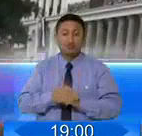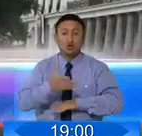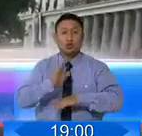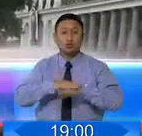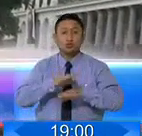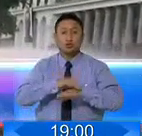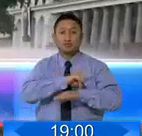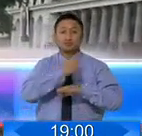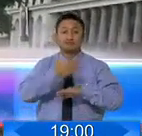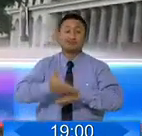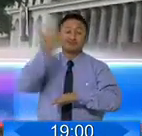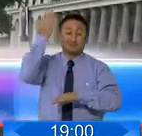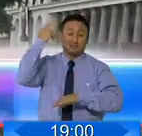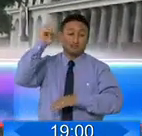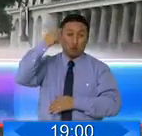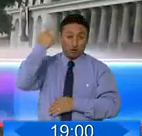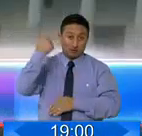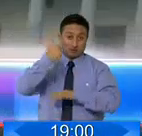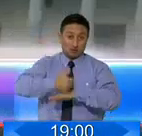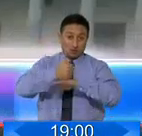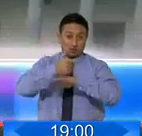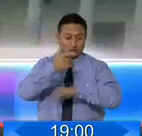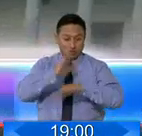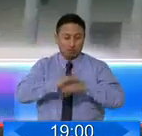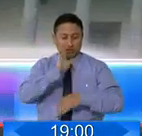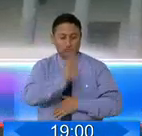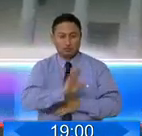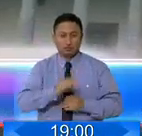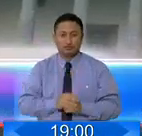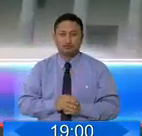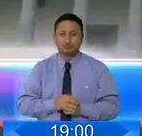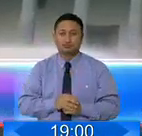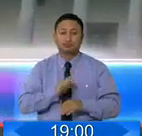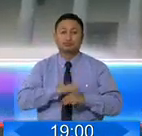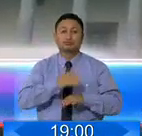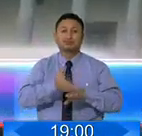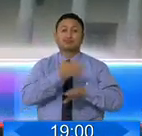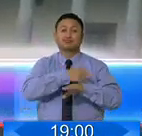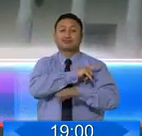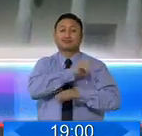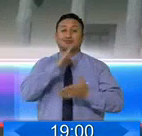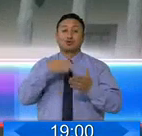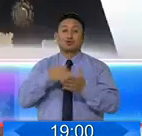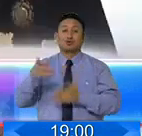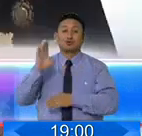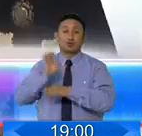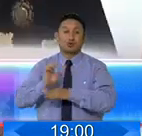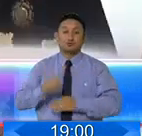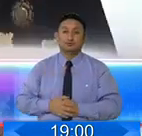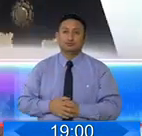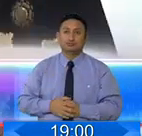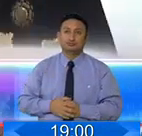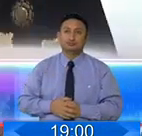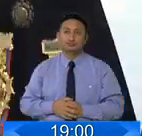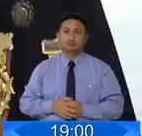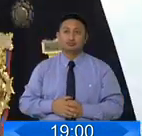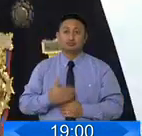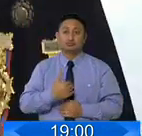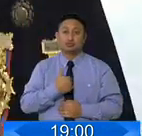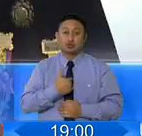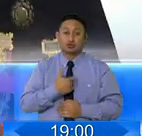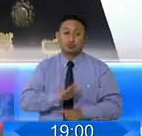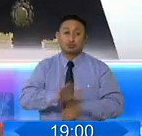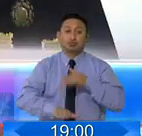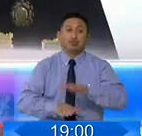responsabilizar a autoridades del anterior régimen por el fallo en contra del Estado ecuatoriano. Yo no quiero